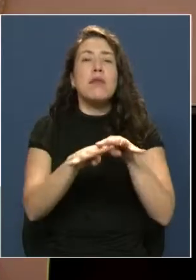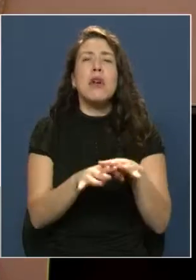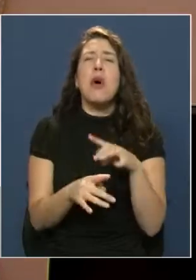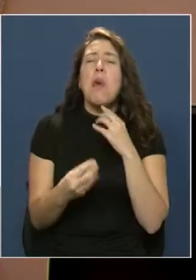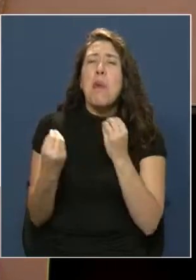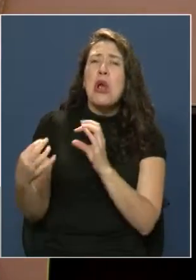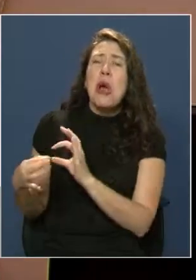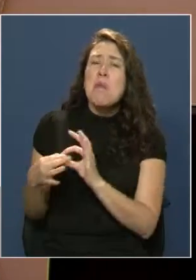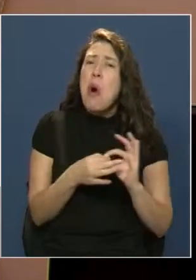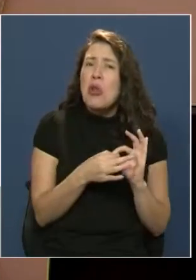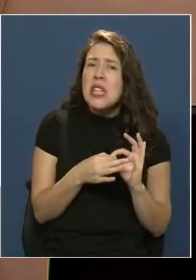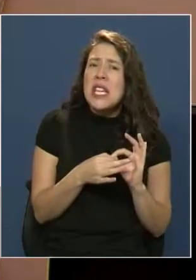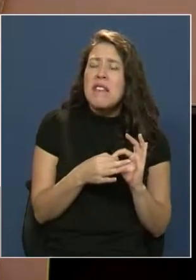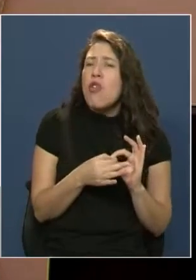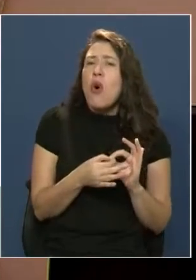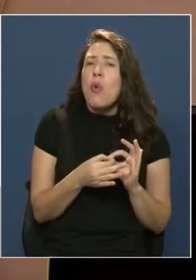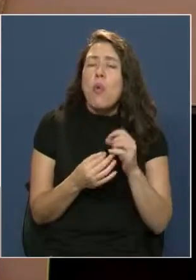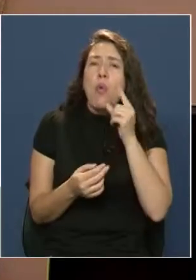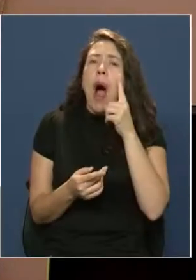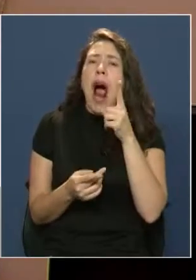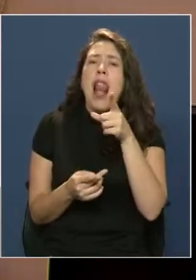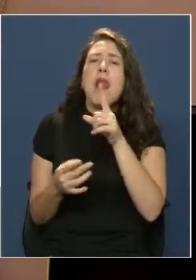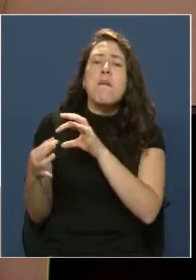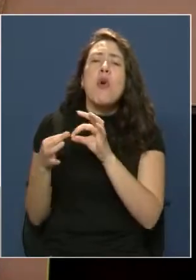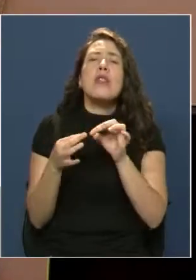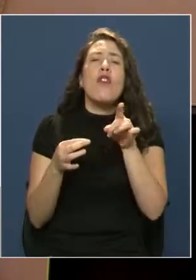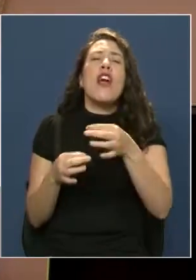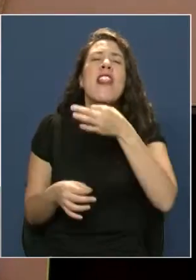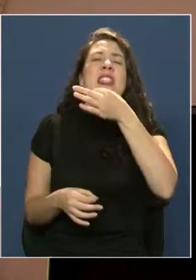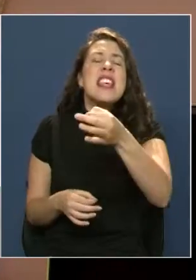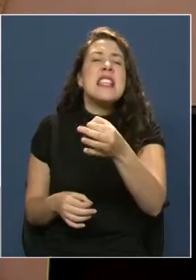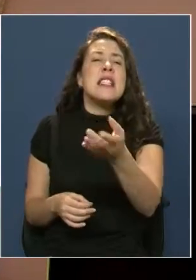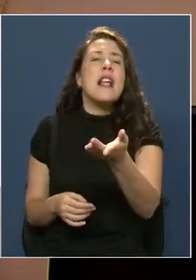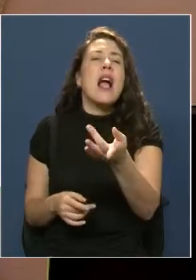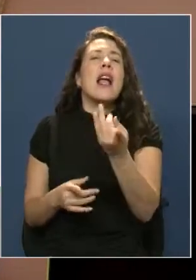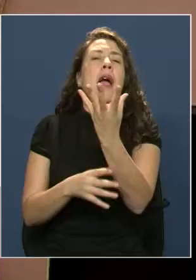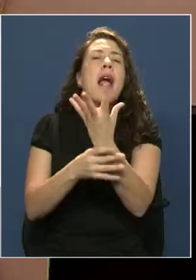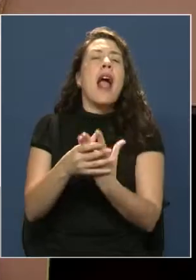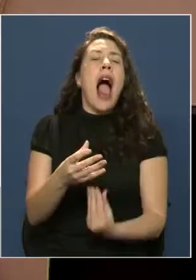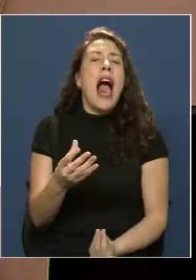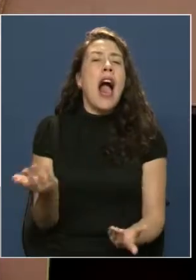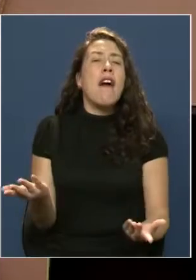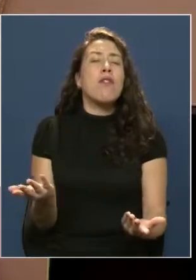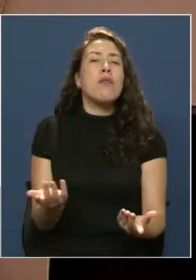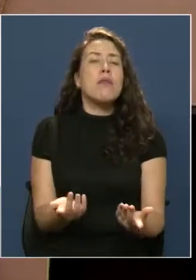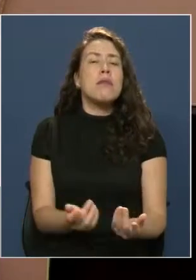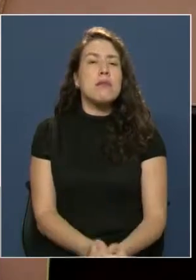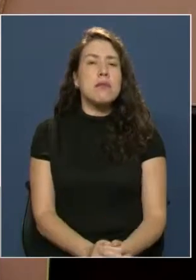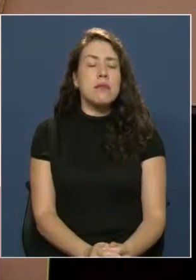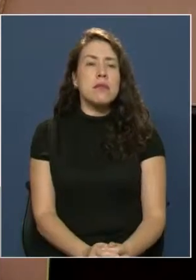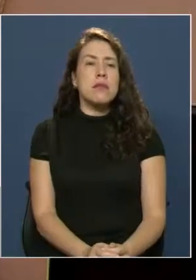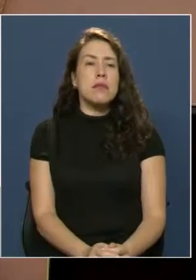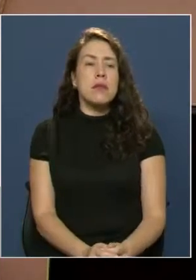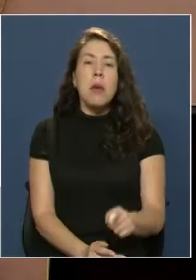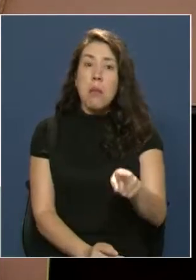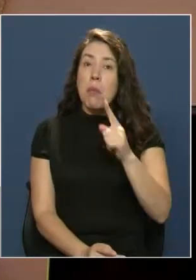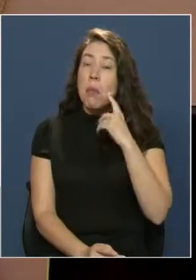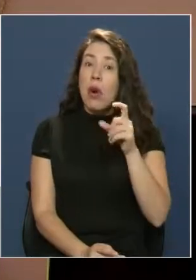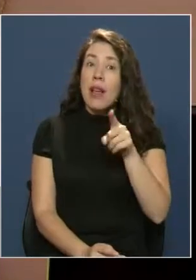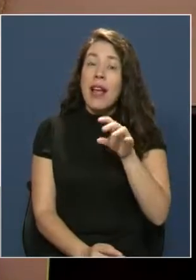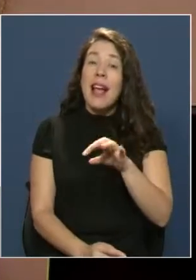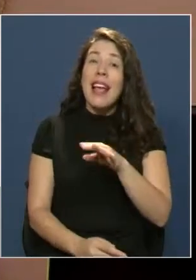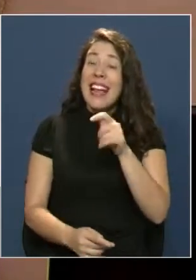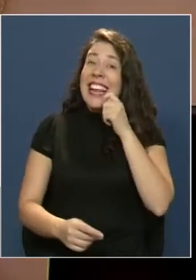qué fundamentan esa convicción? Porque acá lo que hubo fue un genocidio total,